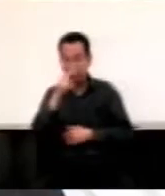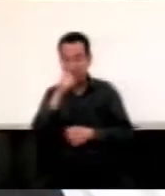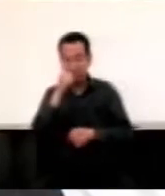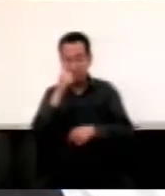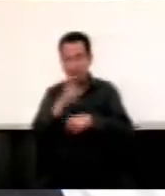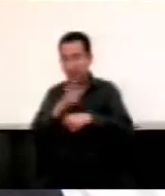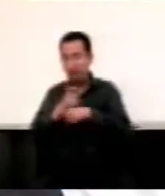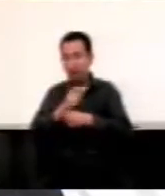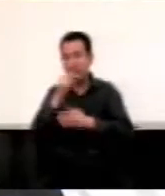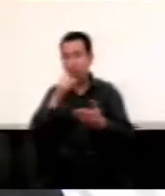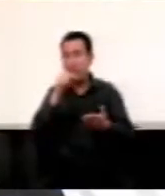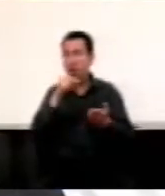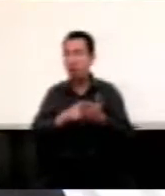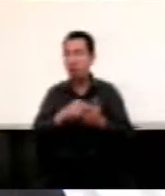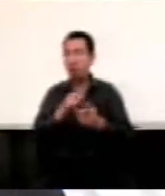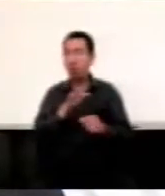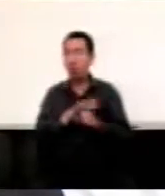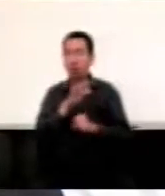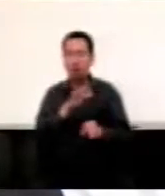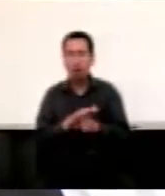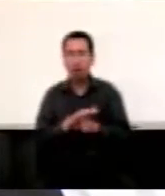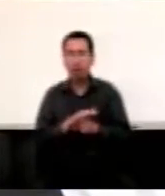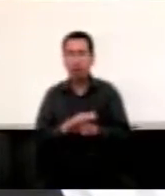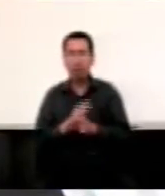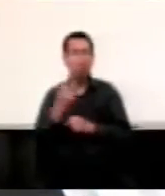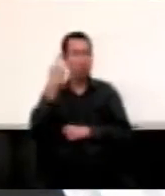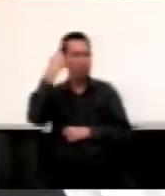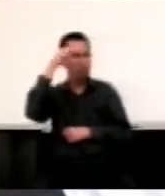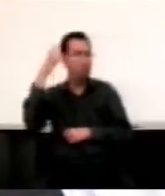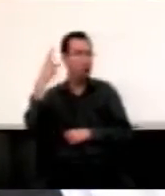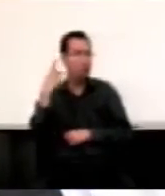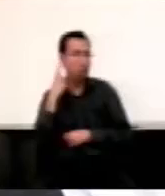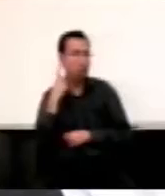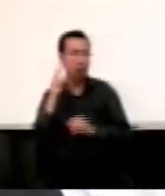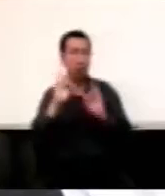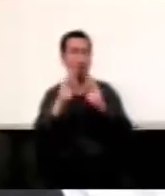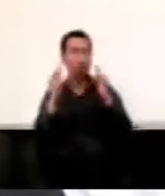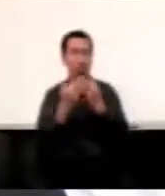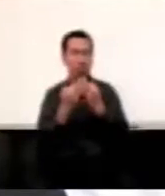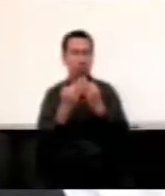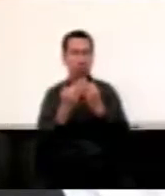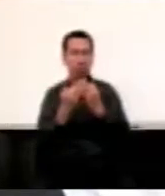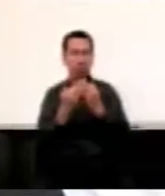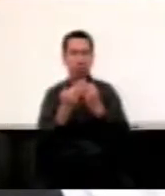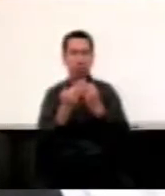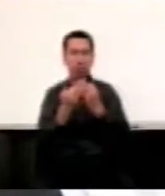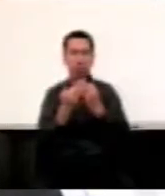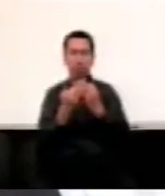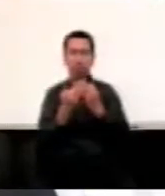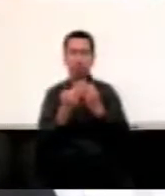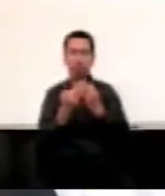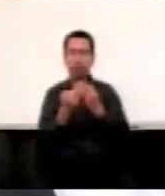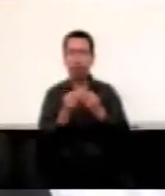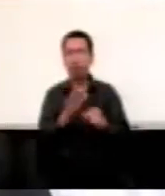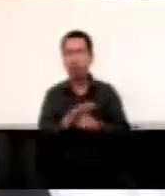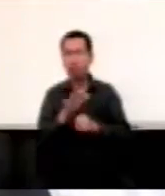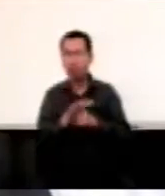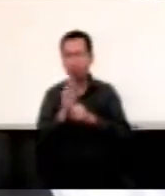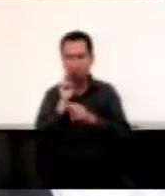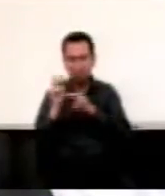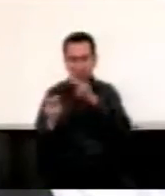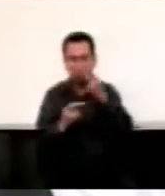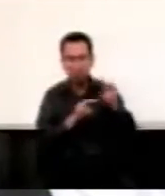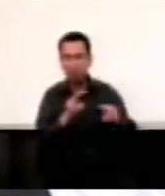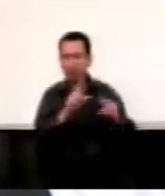un, en términos ya de ciencia política, partiendo de un método de ejes, el cual consiste en que identifican